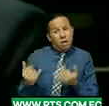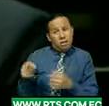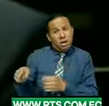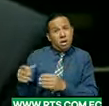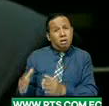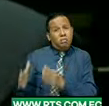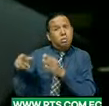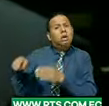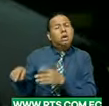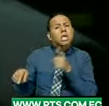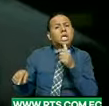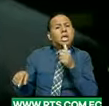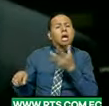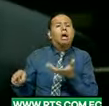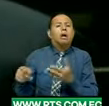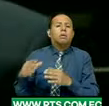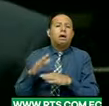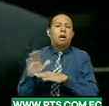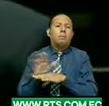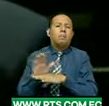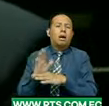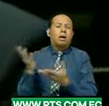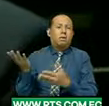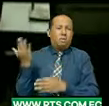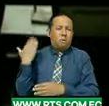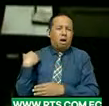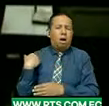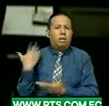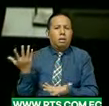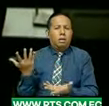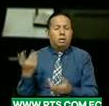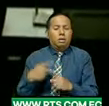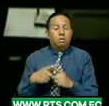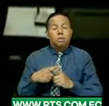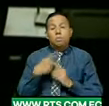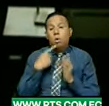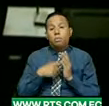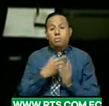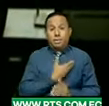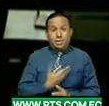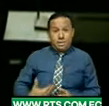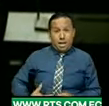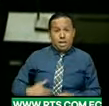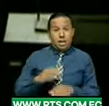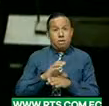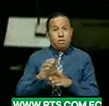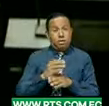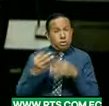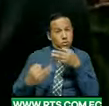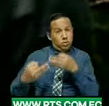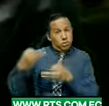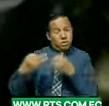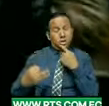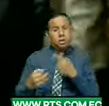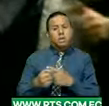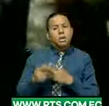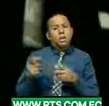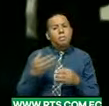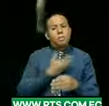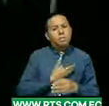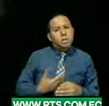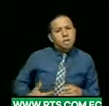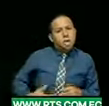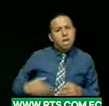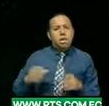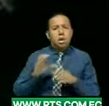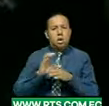es construido para una Corte Nacional. El presidente de la Corte Nacional de Justicia, Iván Saquicela, y la presidenta del Consejo de